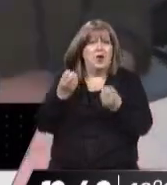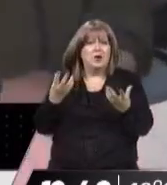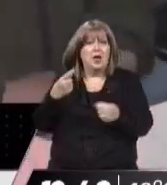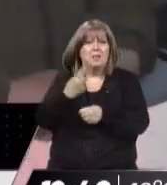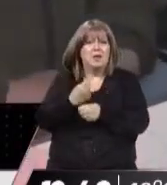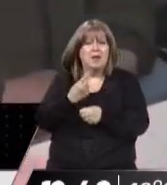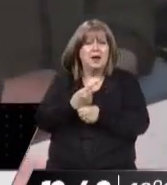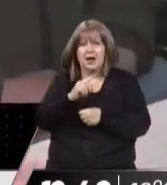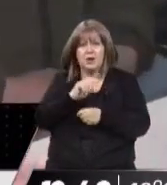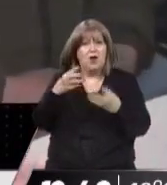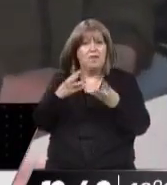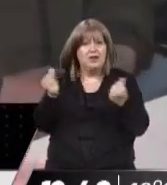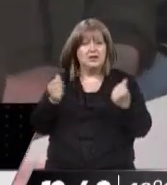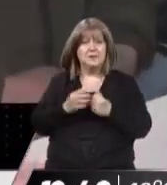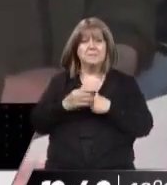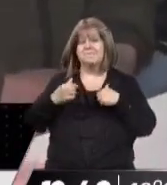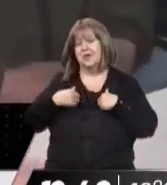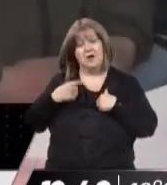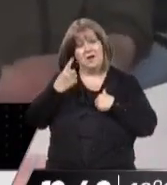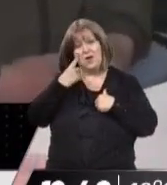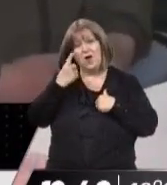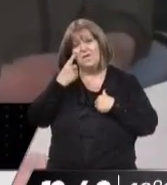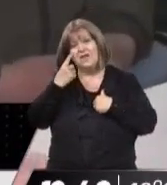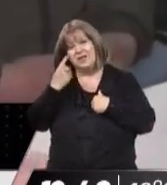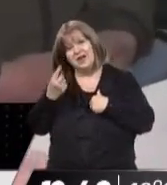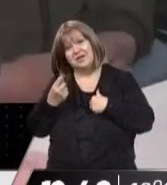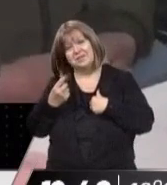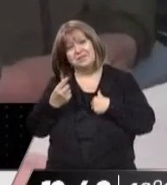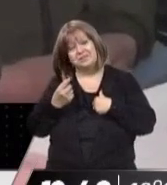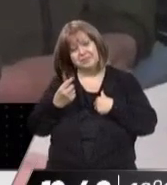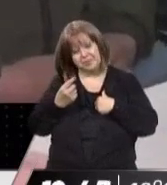dejar? No, yo vivía, la verdad es que nosotros